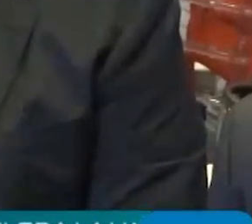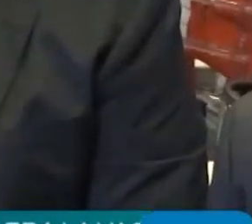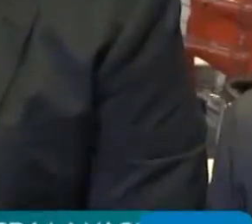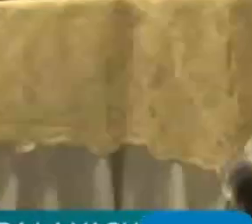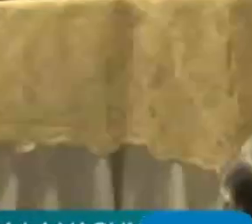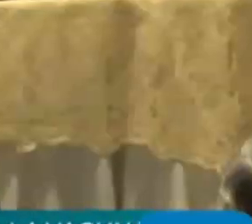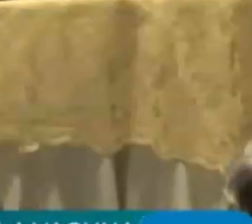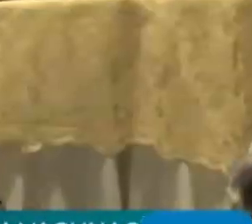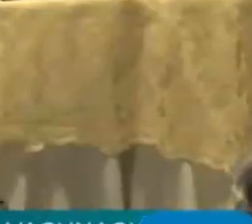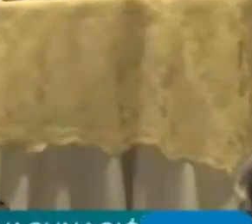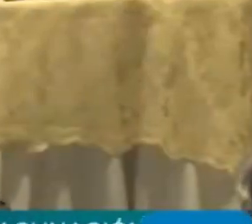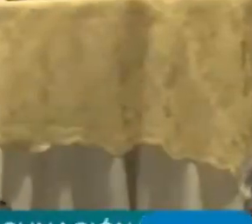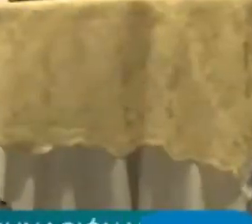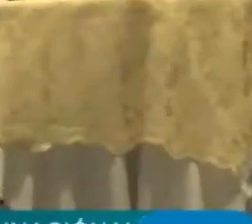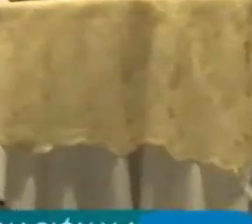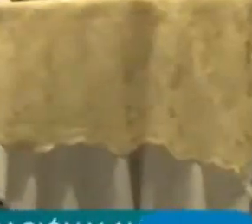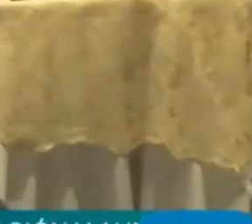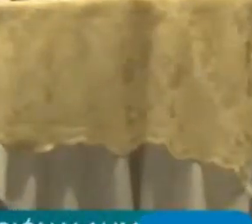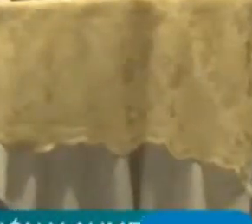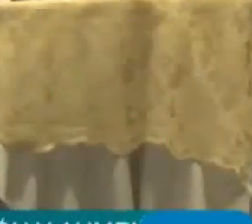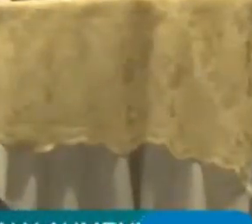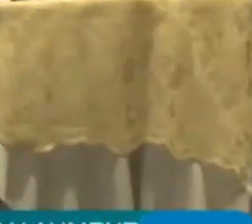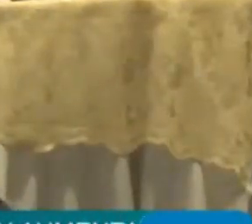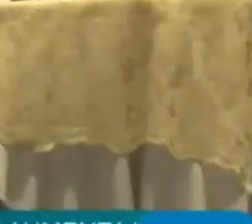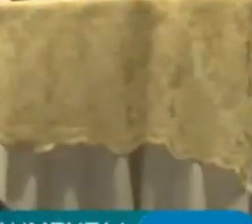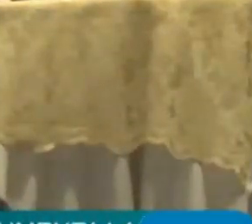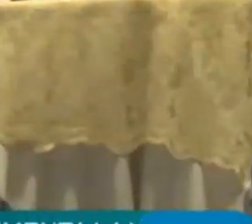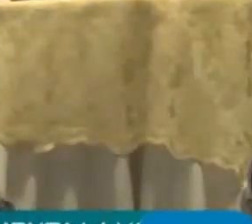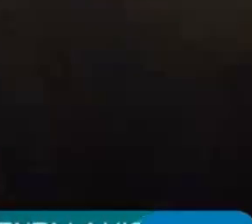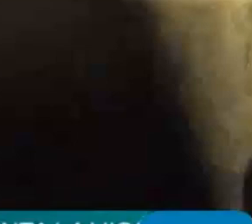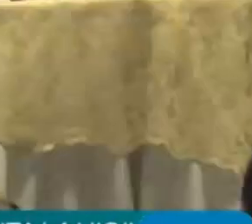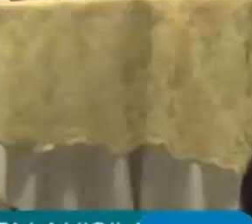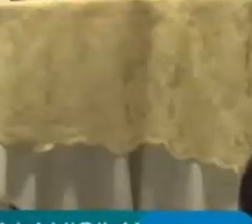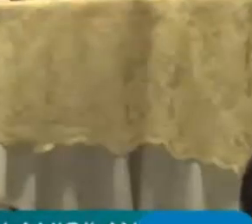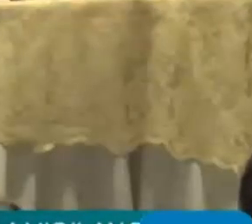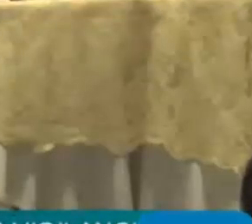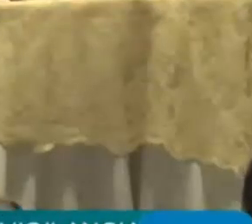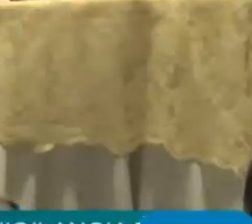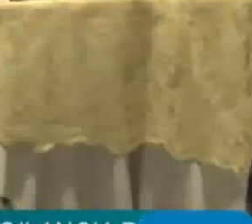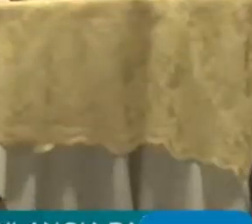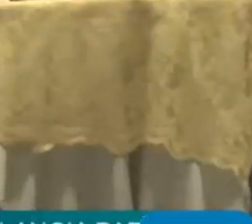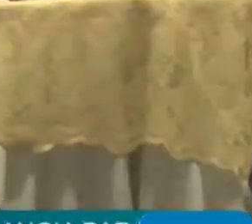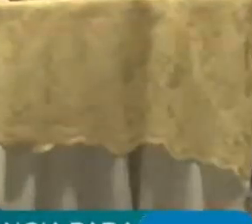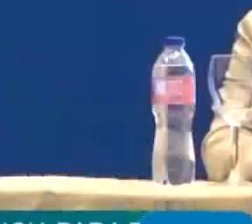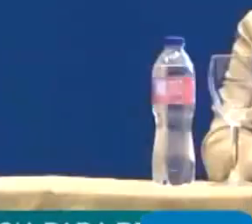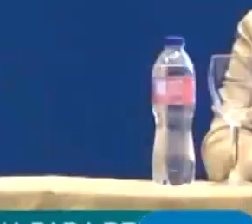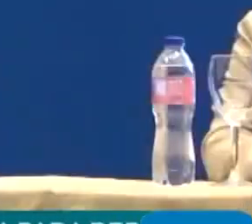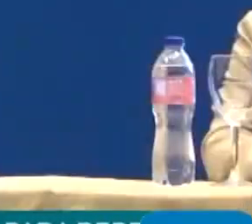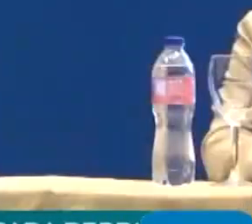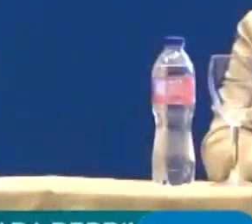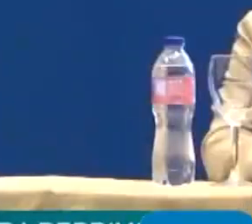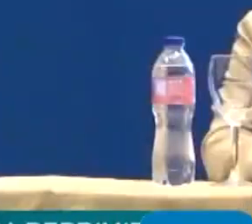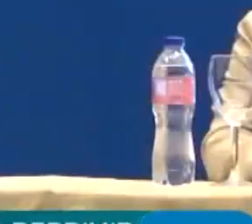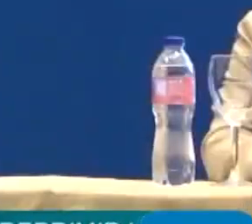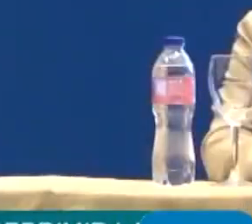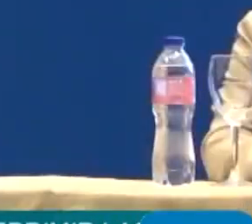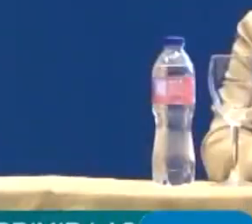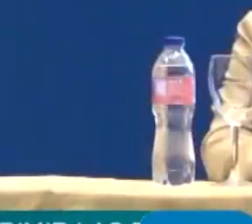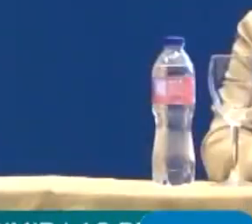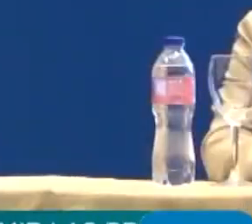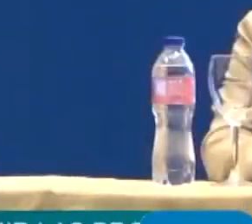modalidades presencial y virtual, y talleres sobre temas vinculados a los derechos de la primera infancia. A partir de